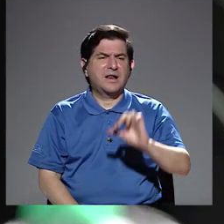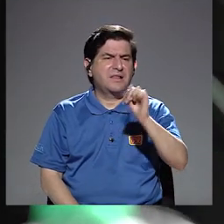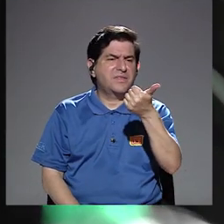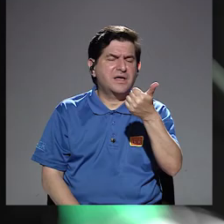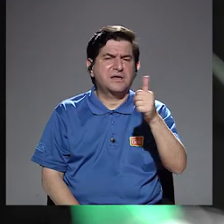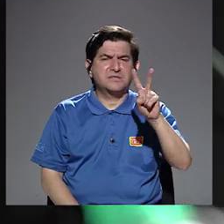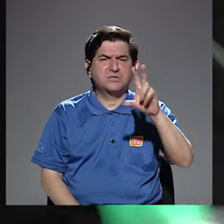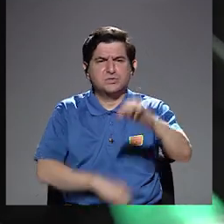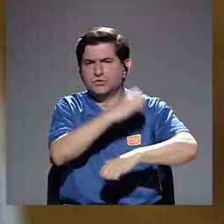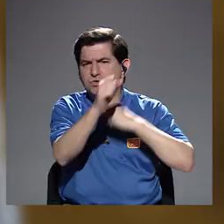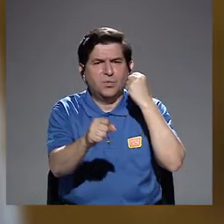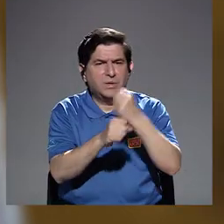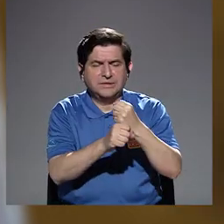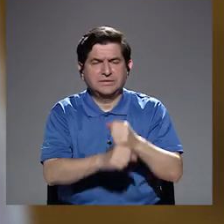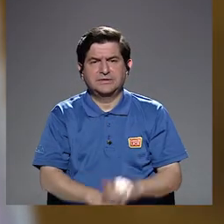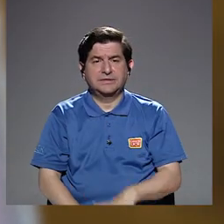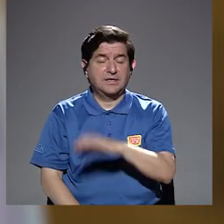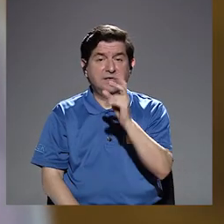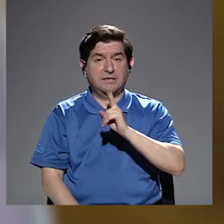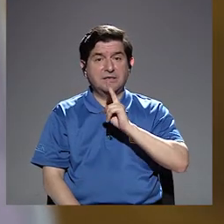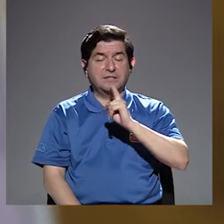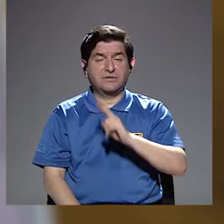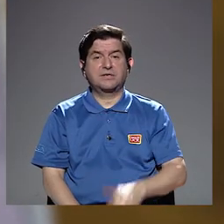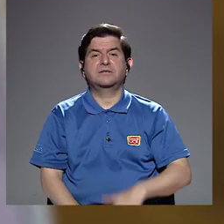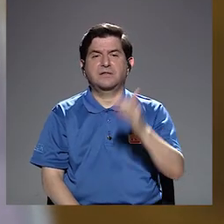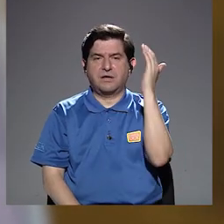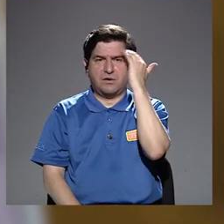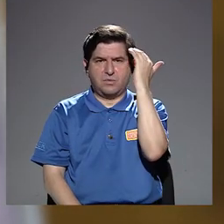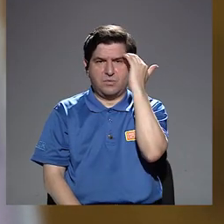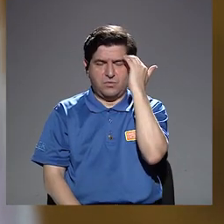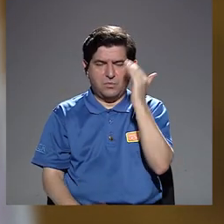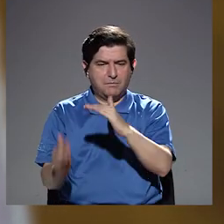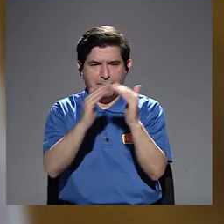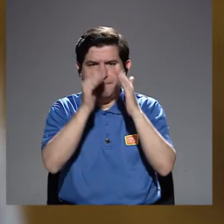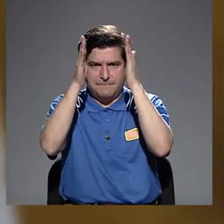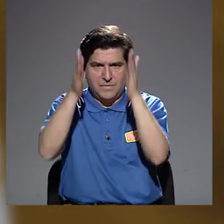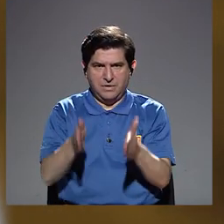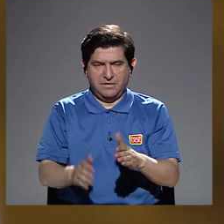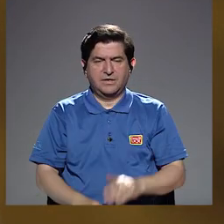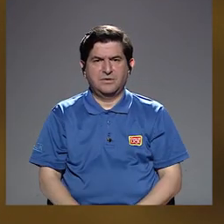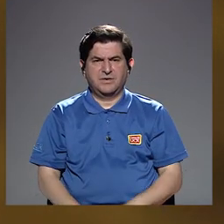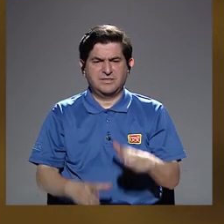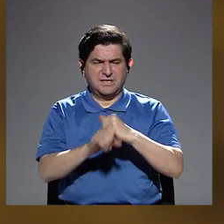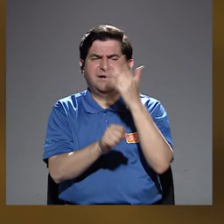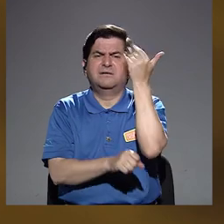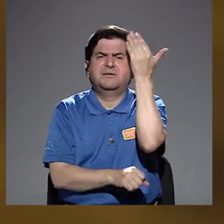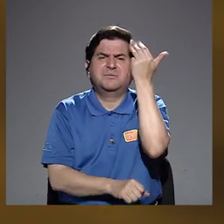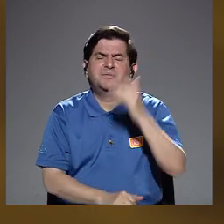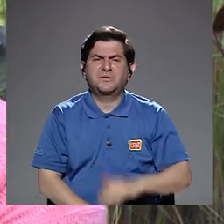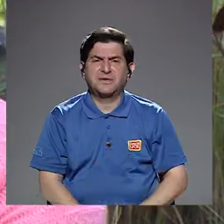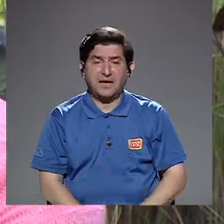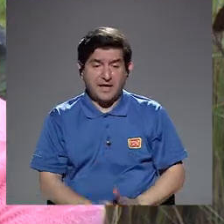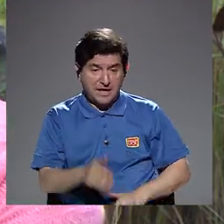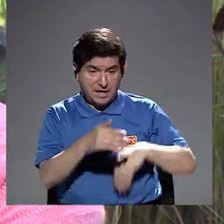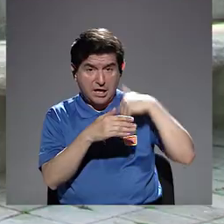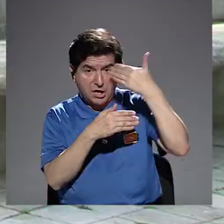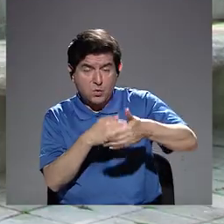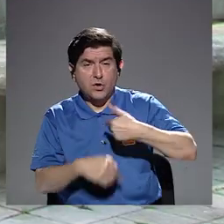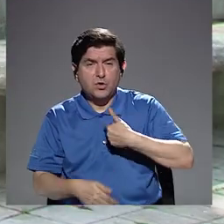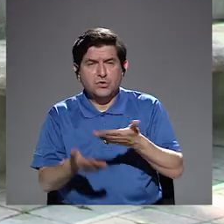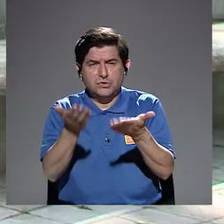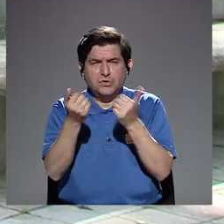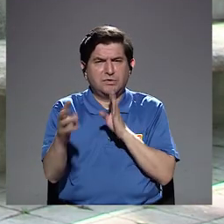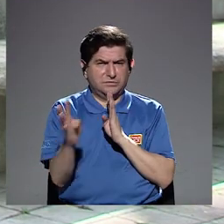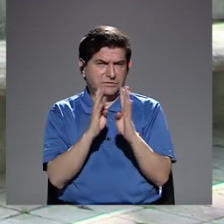en unos 10, 20 años? Y que realmente va a concientizar a la población de por qué hay que hacerlo. Ajá. Más